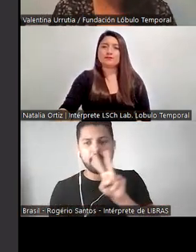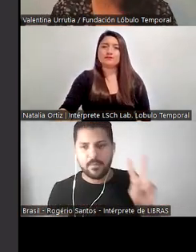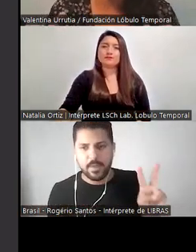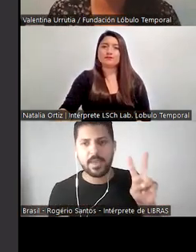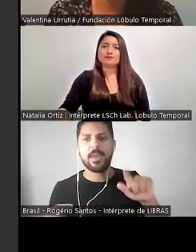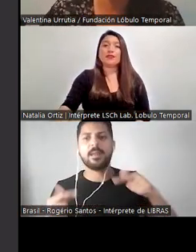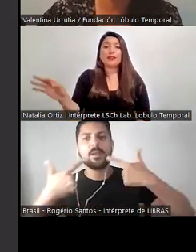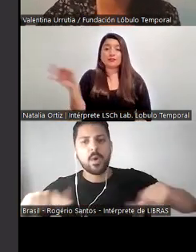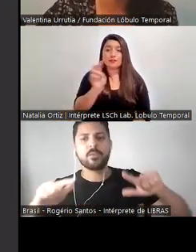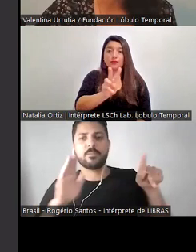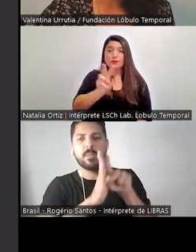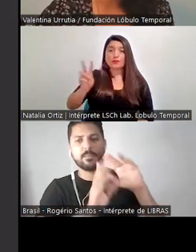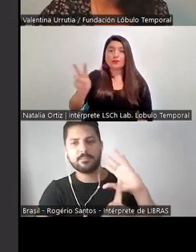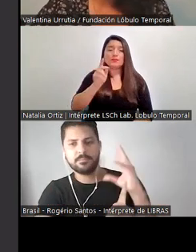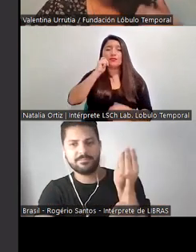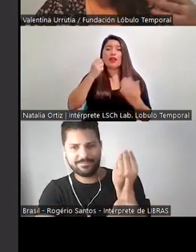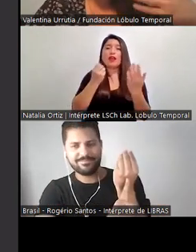artístico universal, ¿cierto?